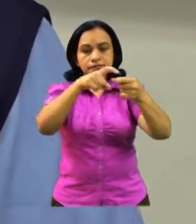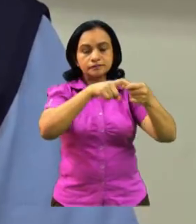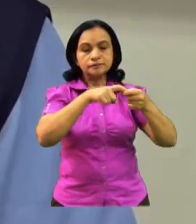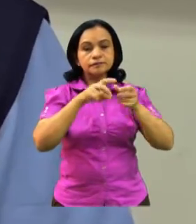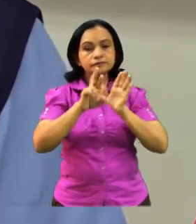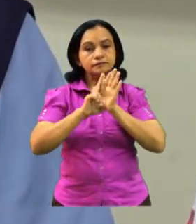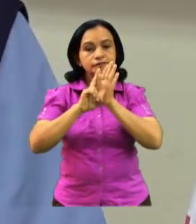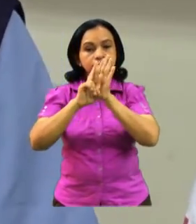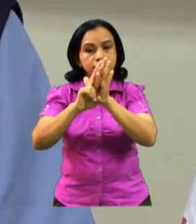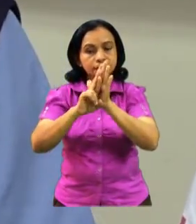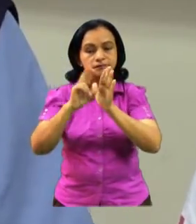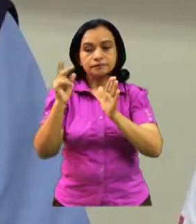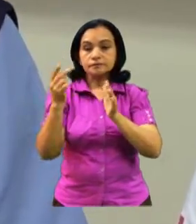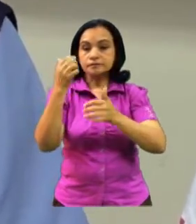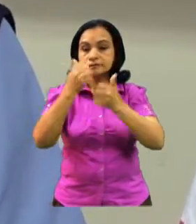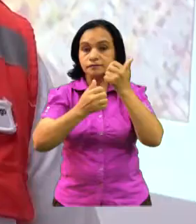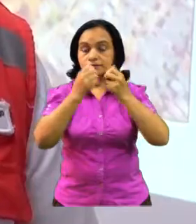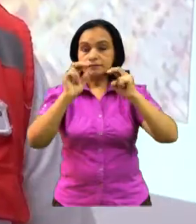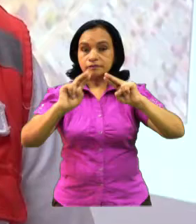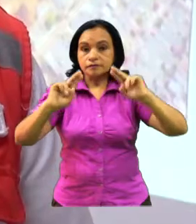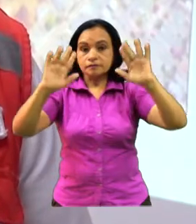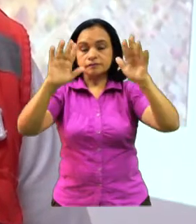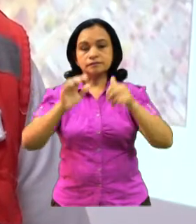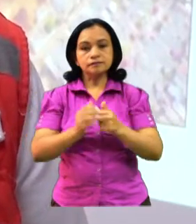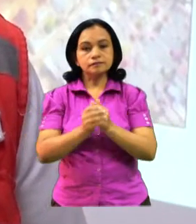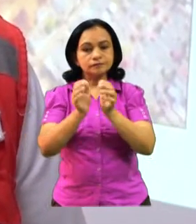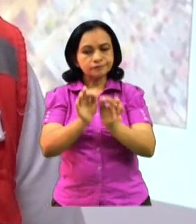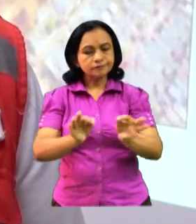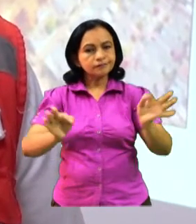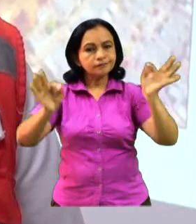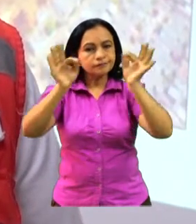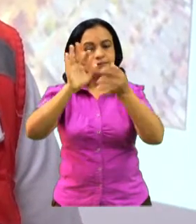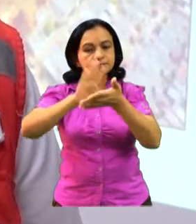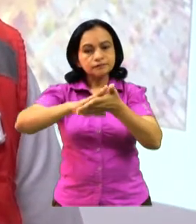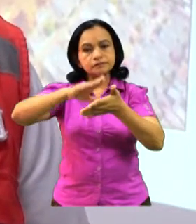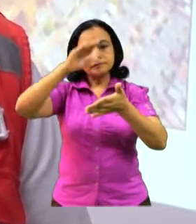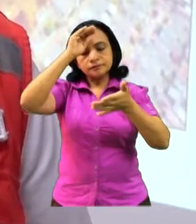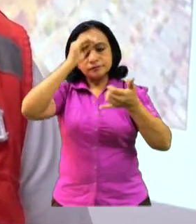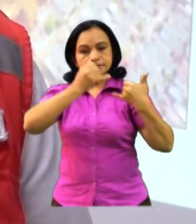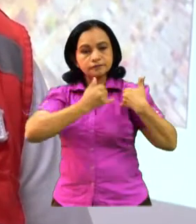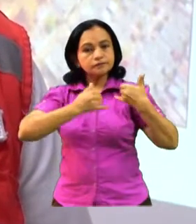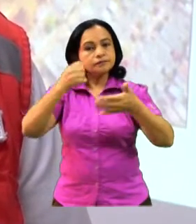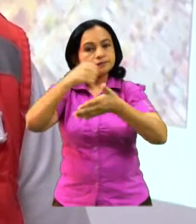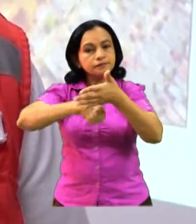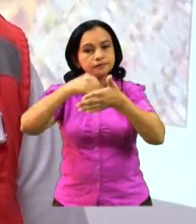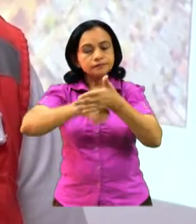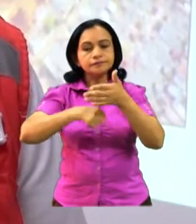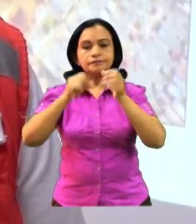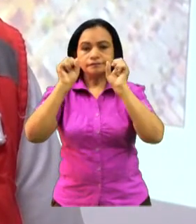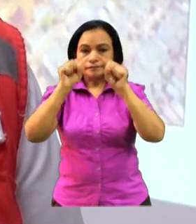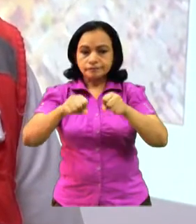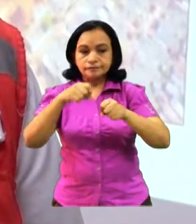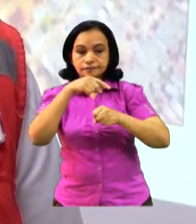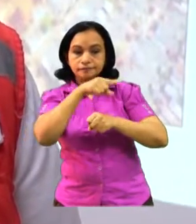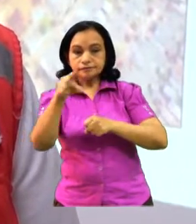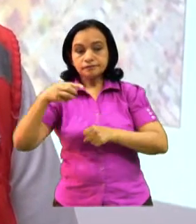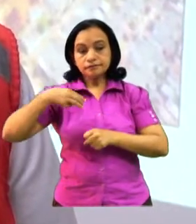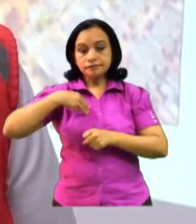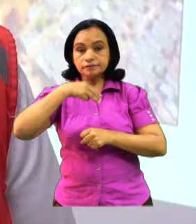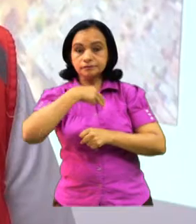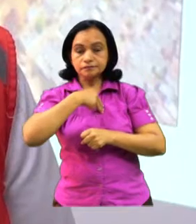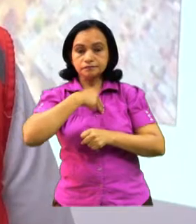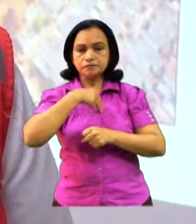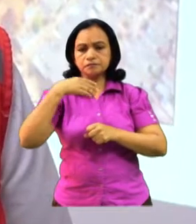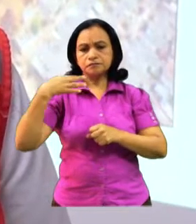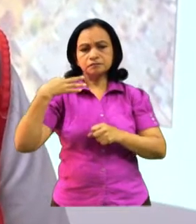y respuesta en situaciones de riesgo. Es fundamental el fortalecimiento institucional y poder fortalecer las capacidades de los miembros y